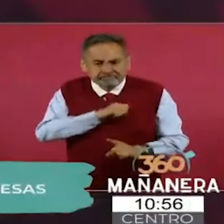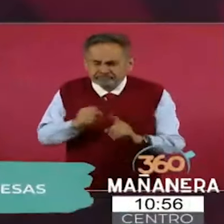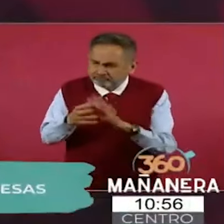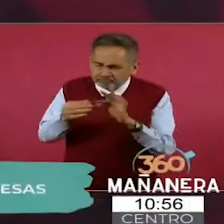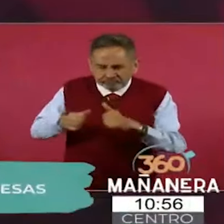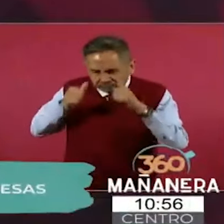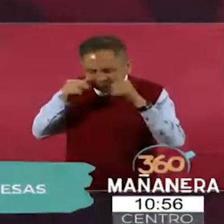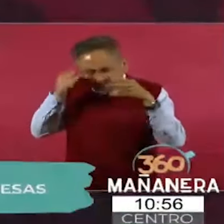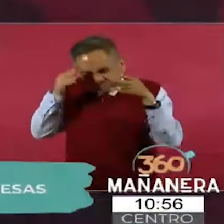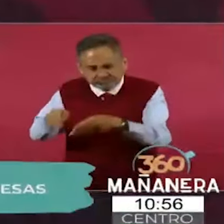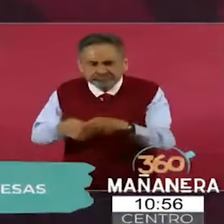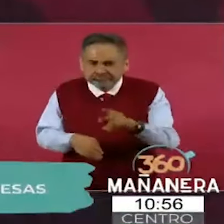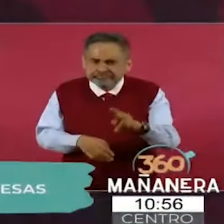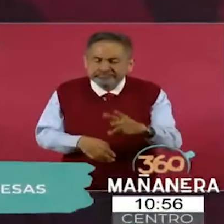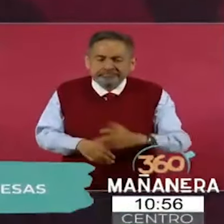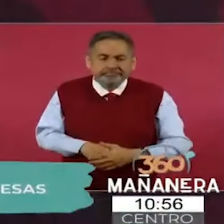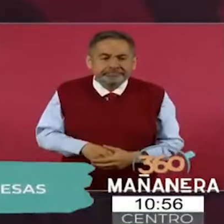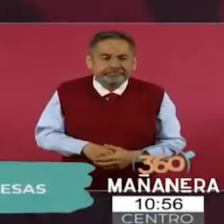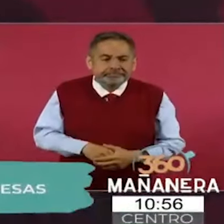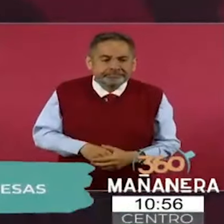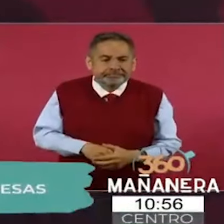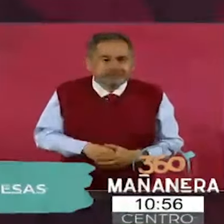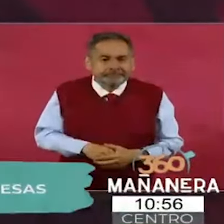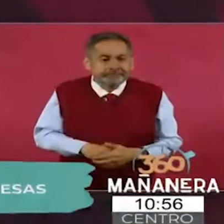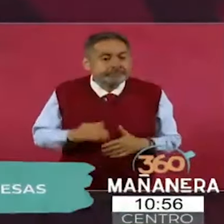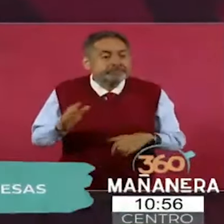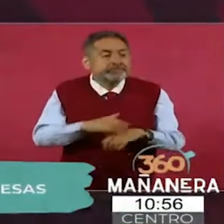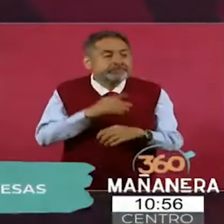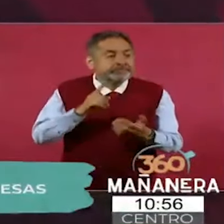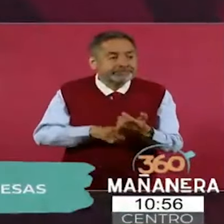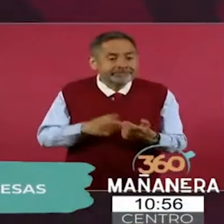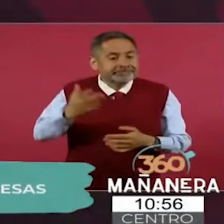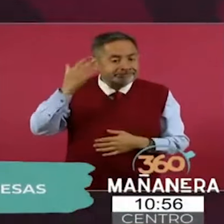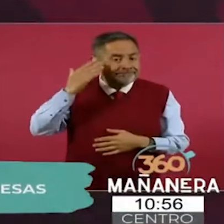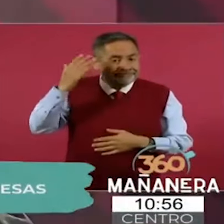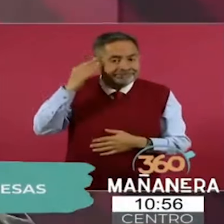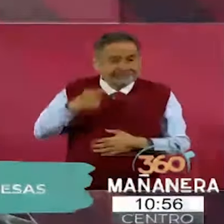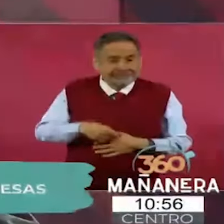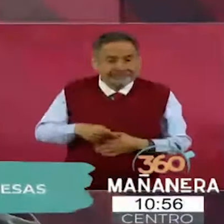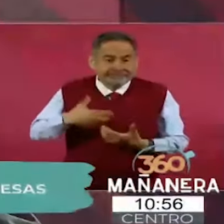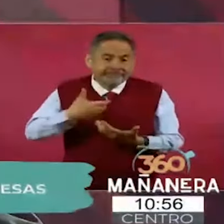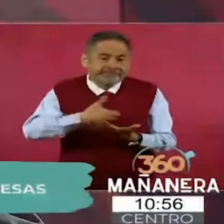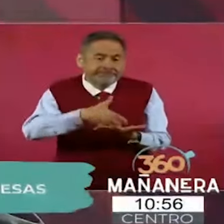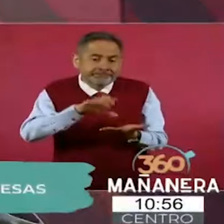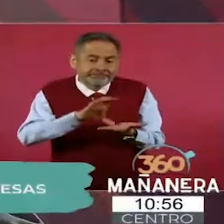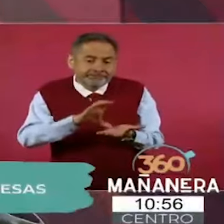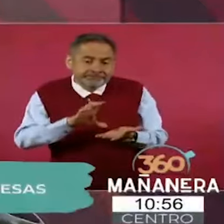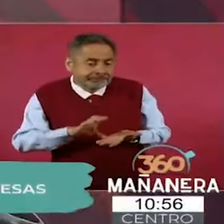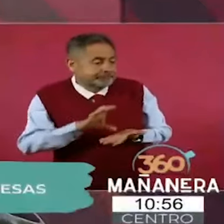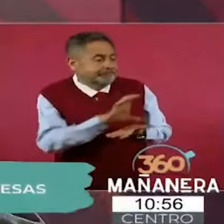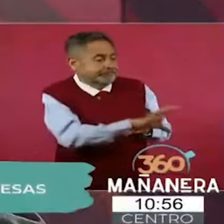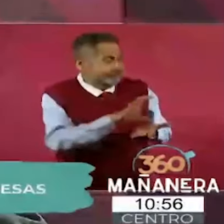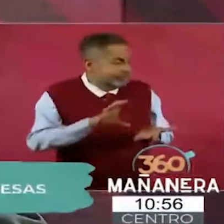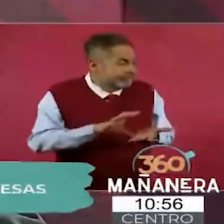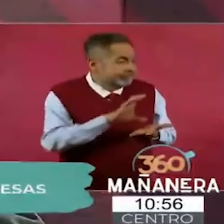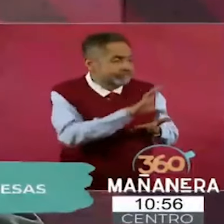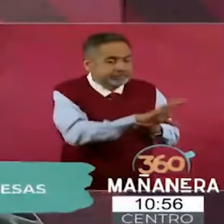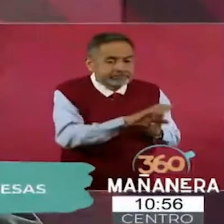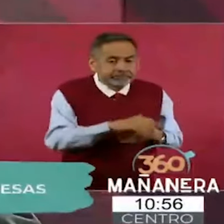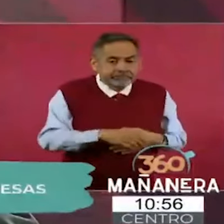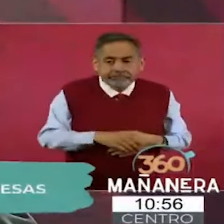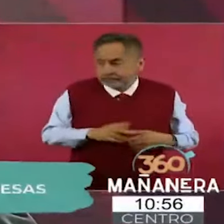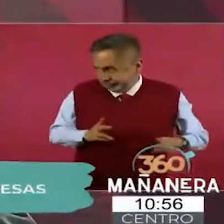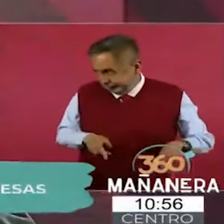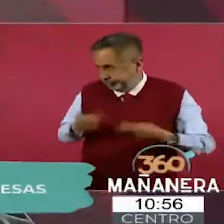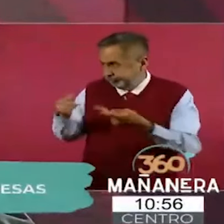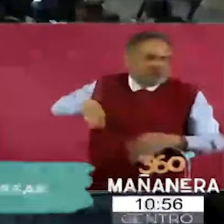también les quitamos el jugoso negocio de la venta de